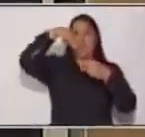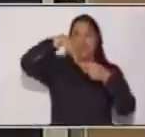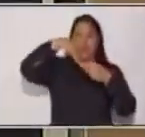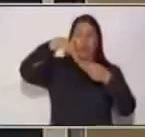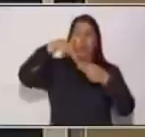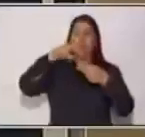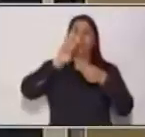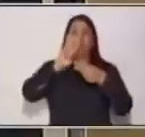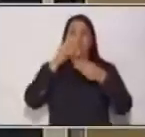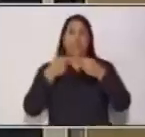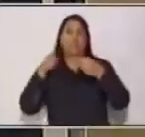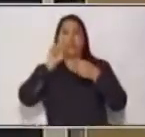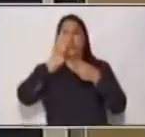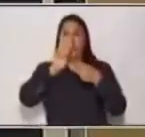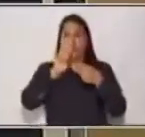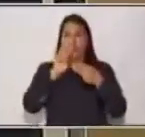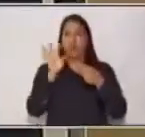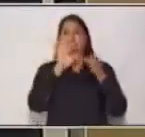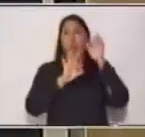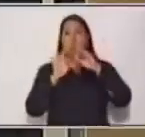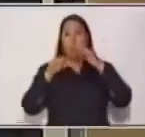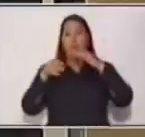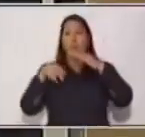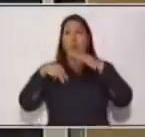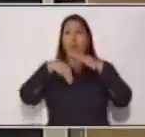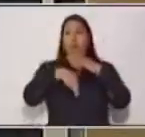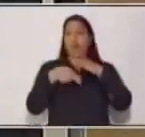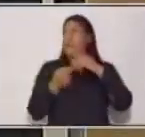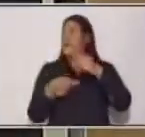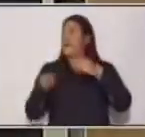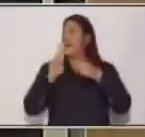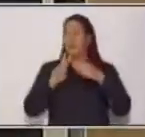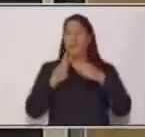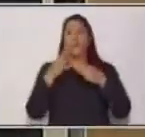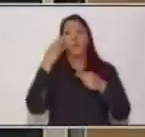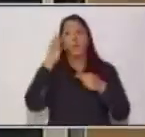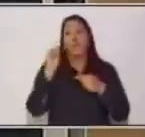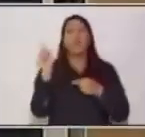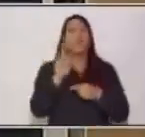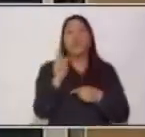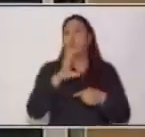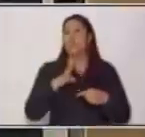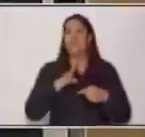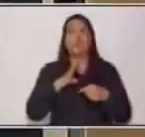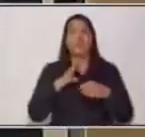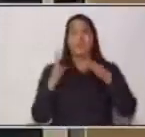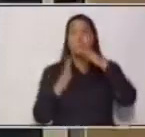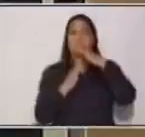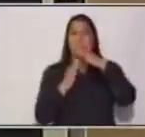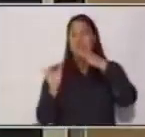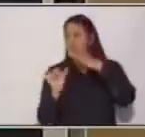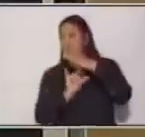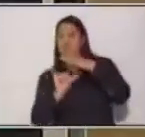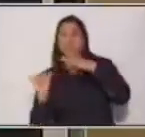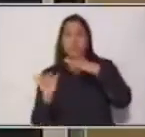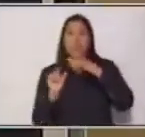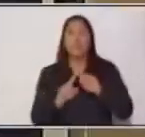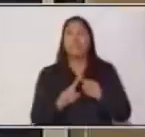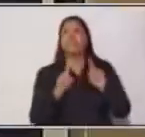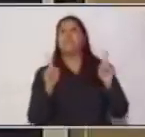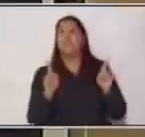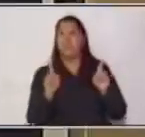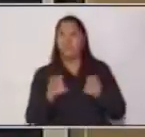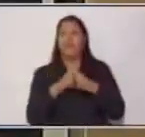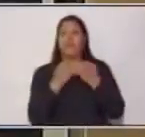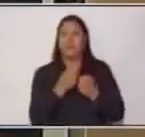Porque no son la misma base. M y n son bases diferentes. Entonces 36 dentro de